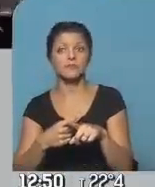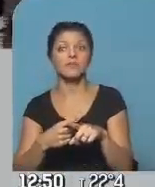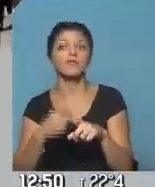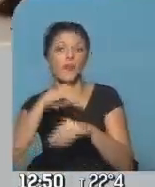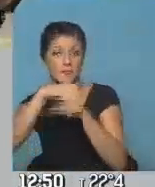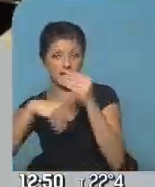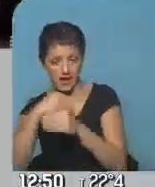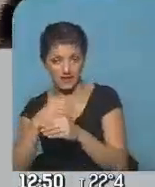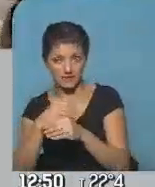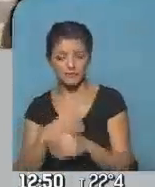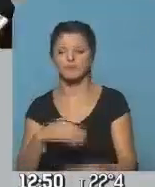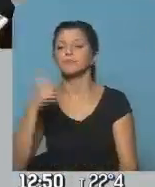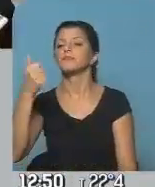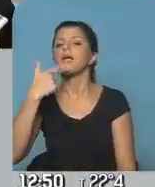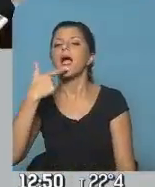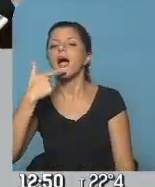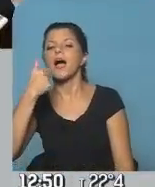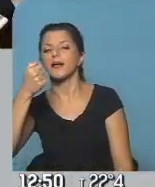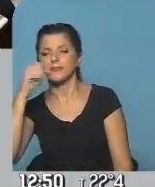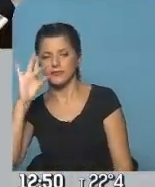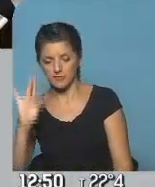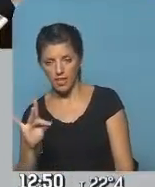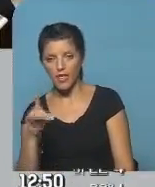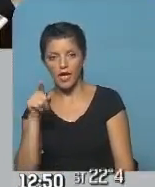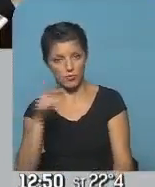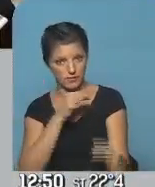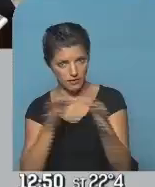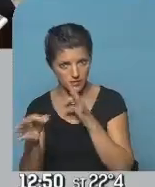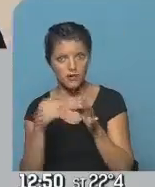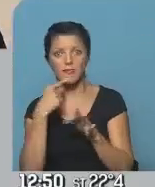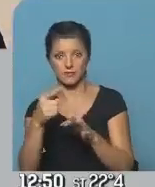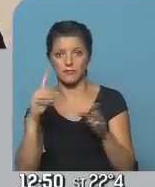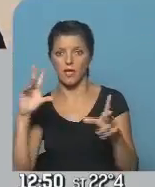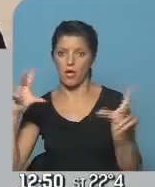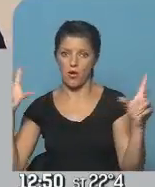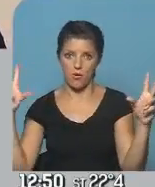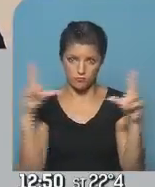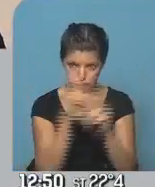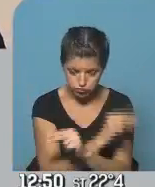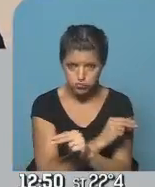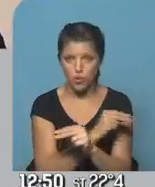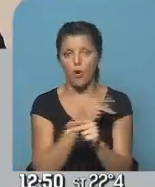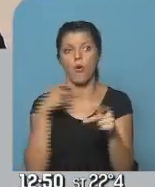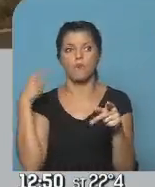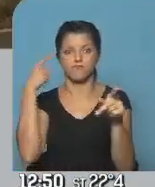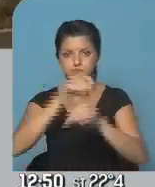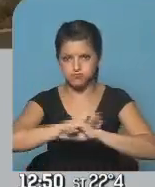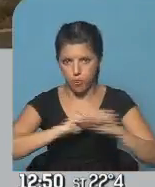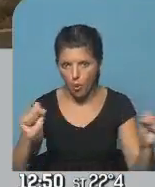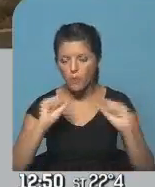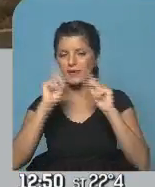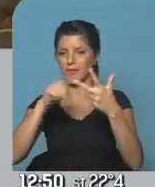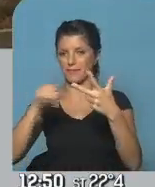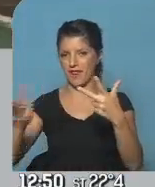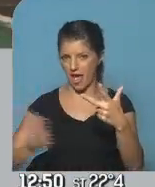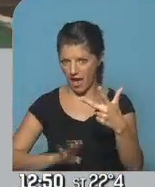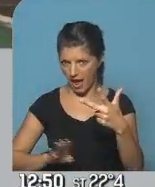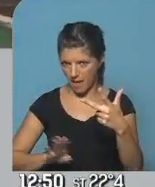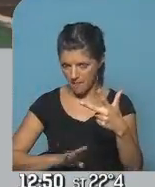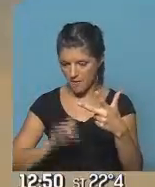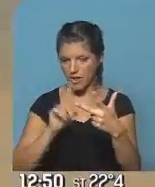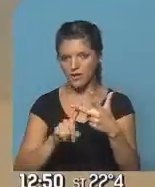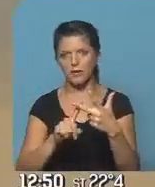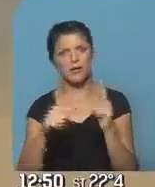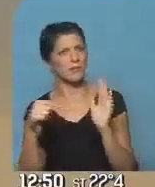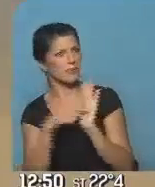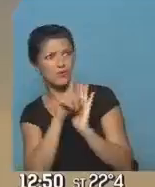tiene una estrategia que es asedio, bombardeo y hambre. Pero verdaderamente en este caso ya esto era lo